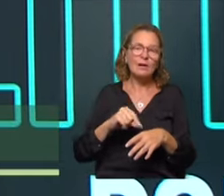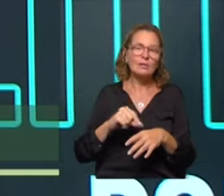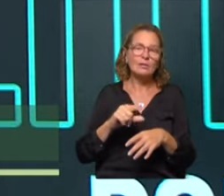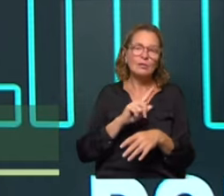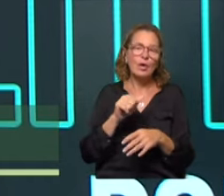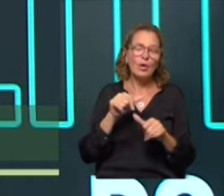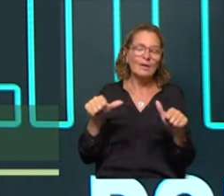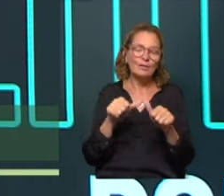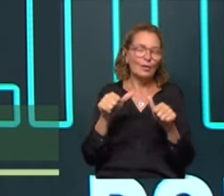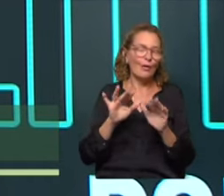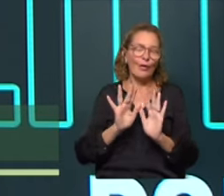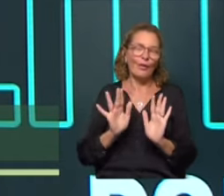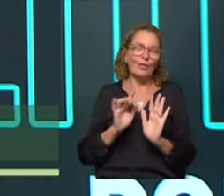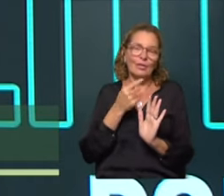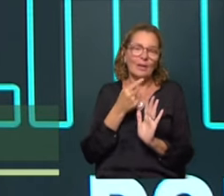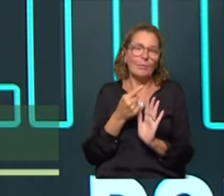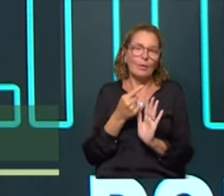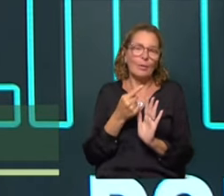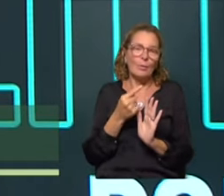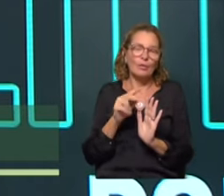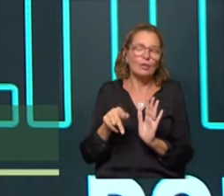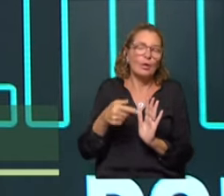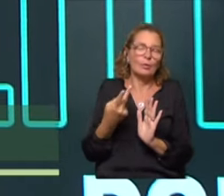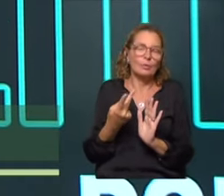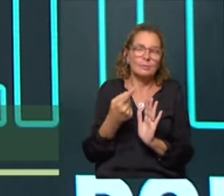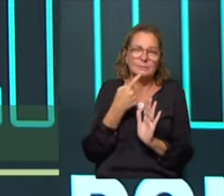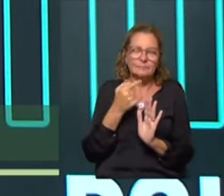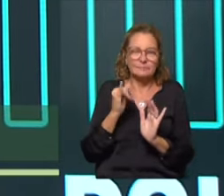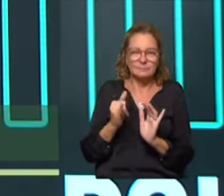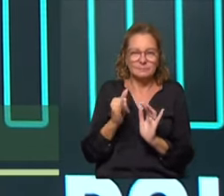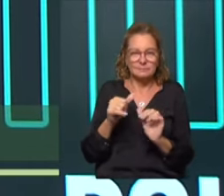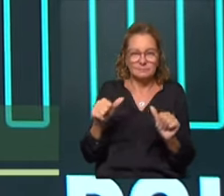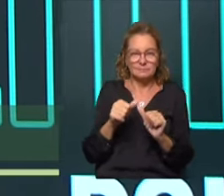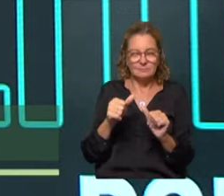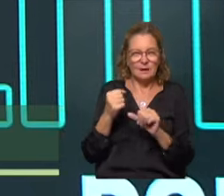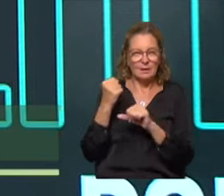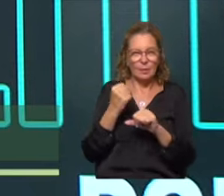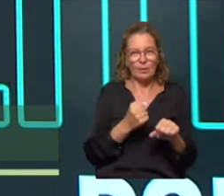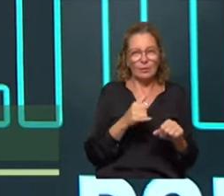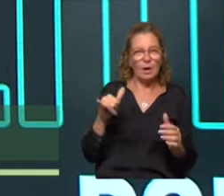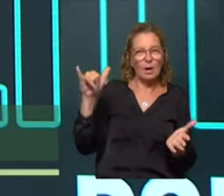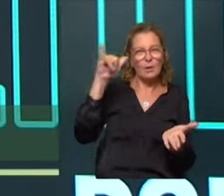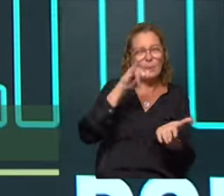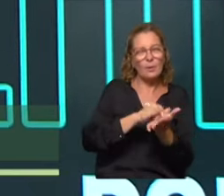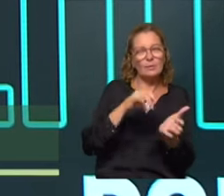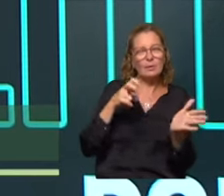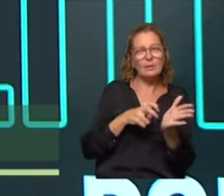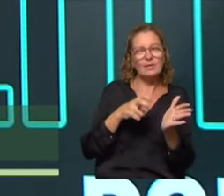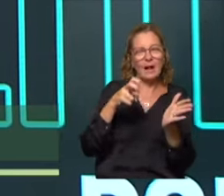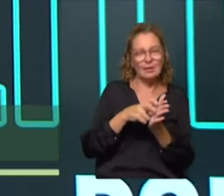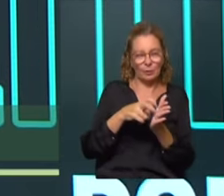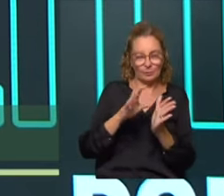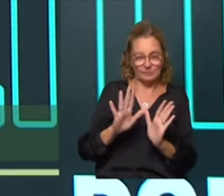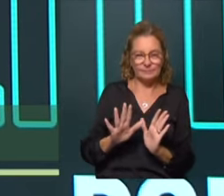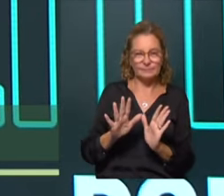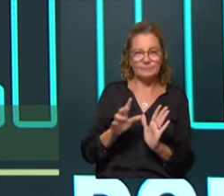hizo un segundo paso, como se hizo, por ejemplo, en la inauguración del aeropuerto de Salto. Sí.